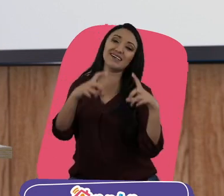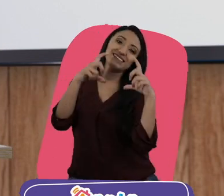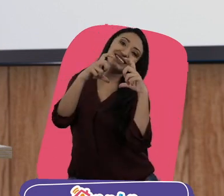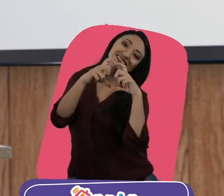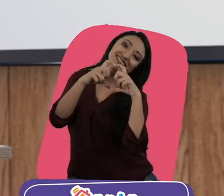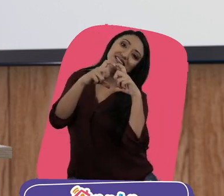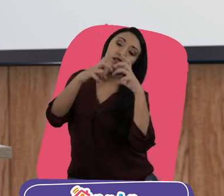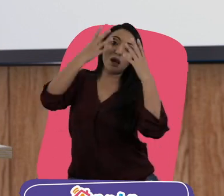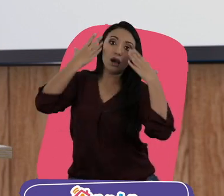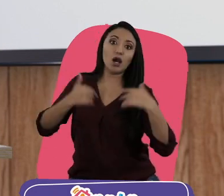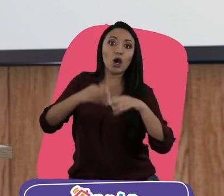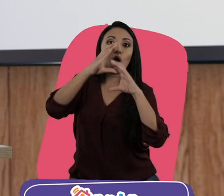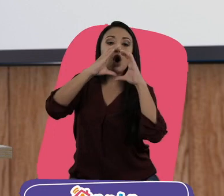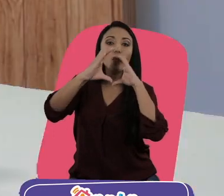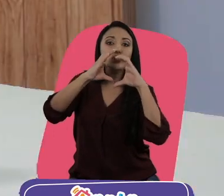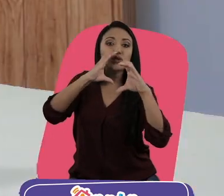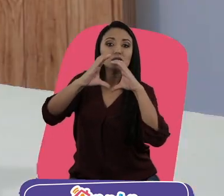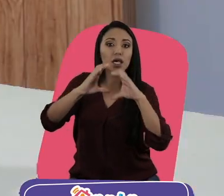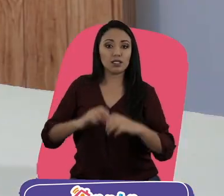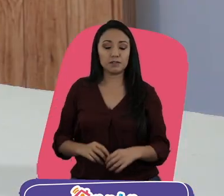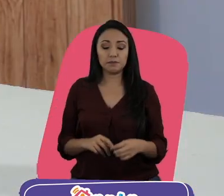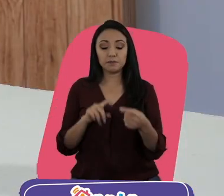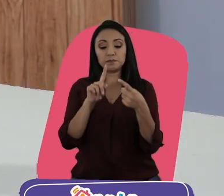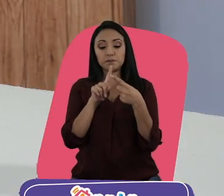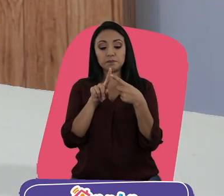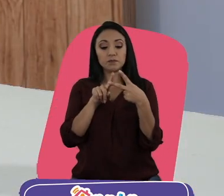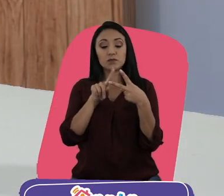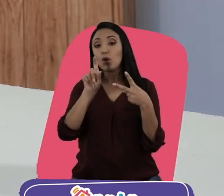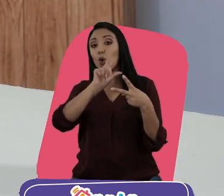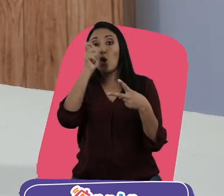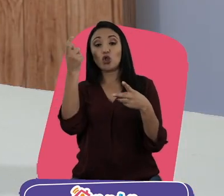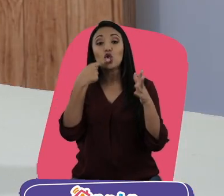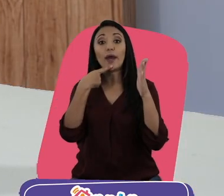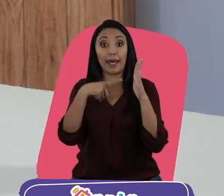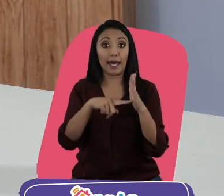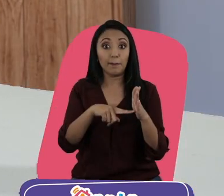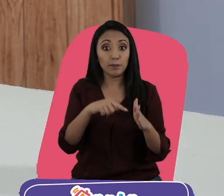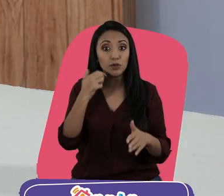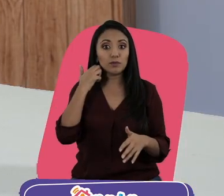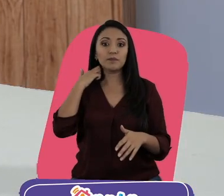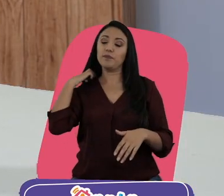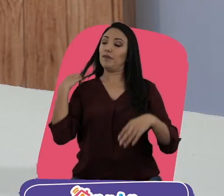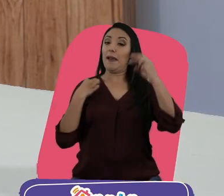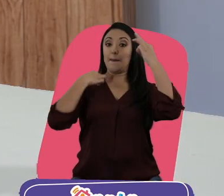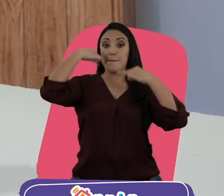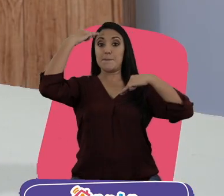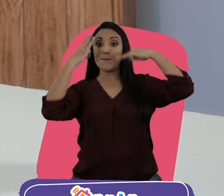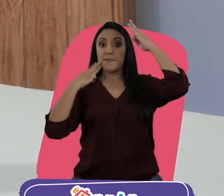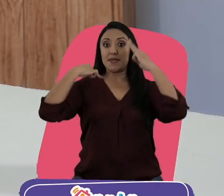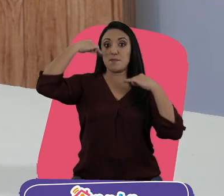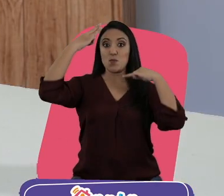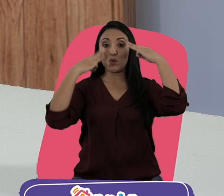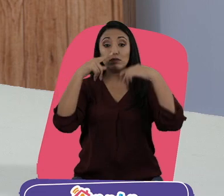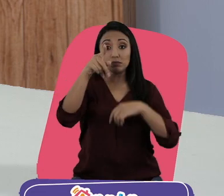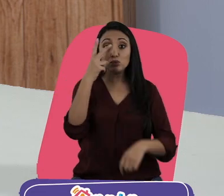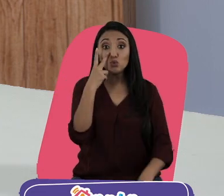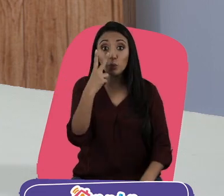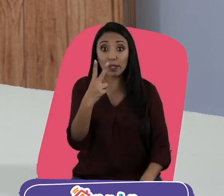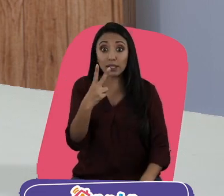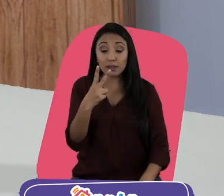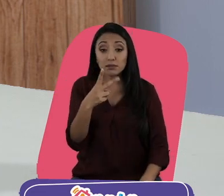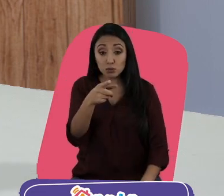para comunicarme. Otro ejemplo súper interesante, los mimos. ¿Ustedes han visto mimos alguna